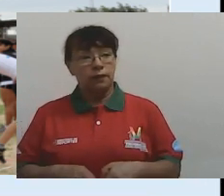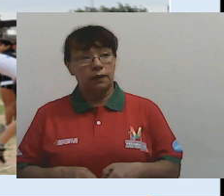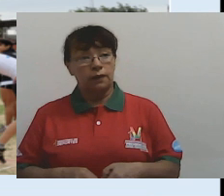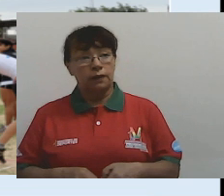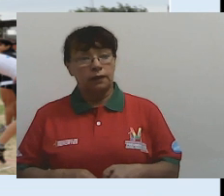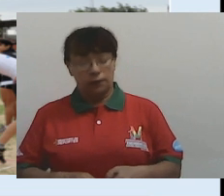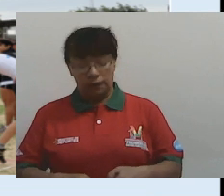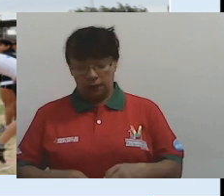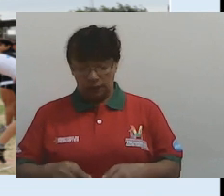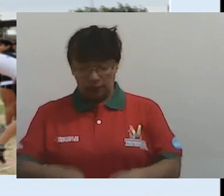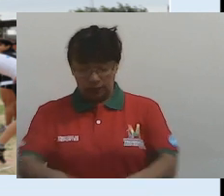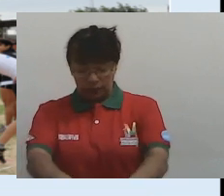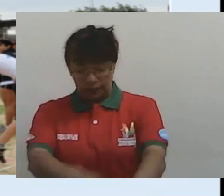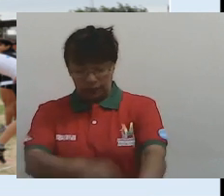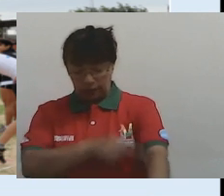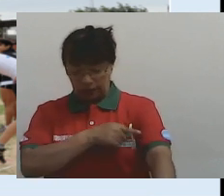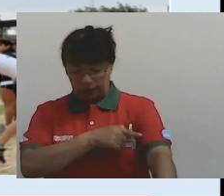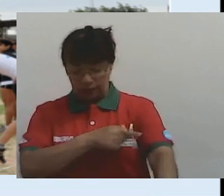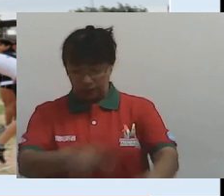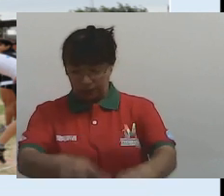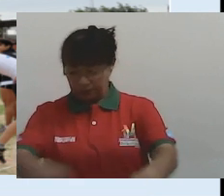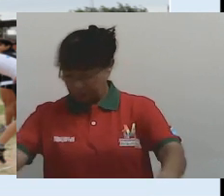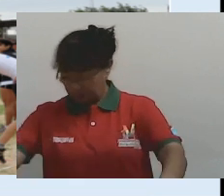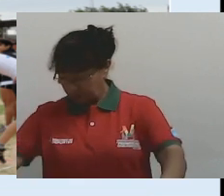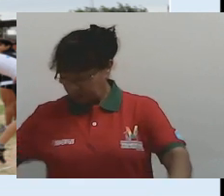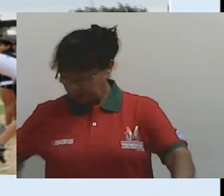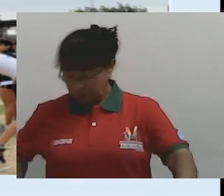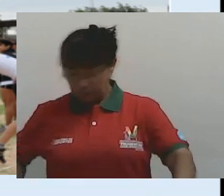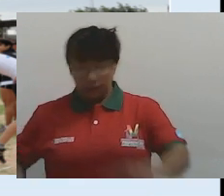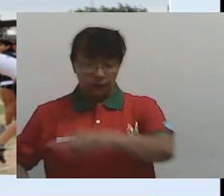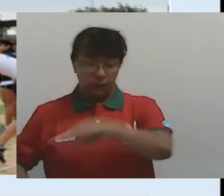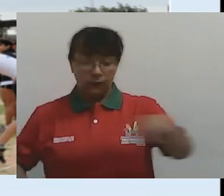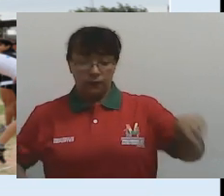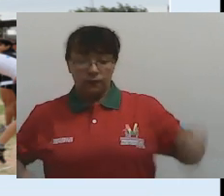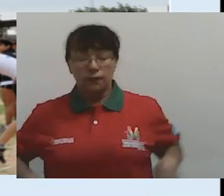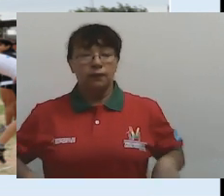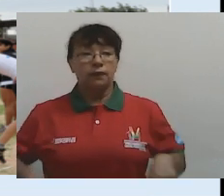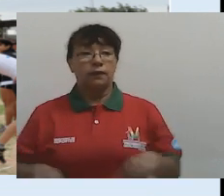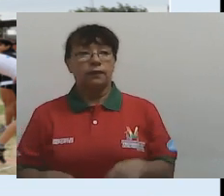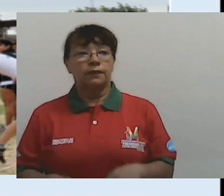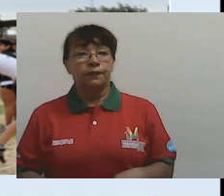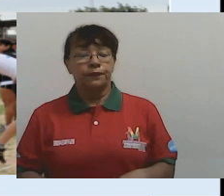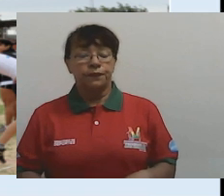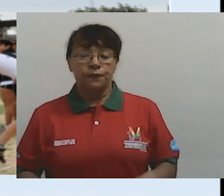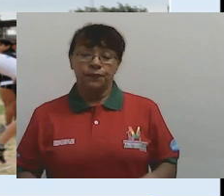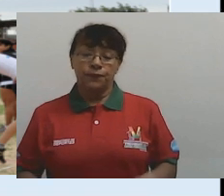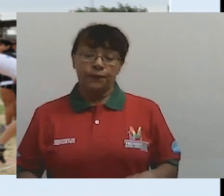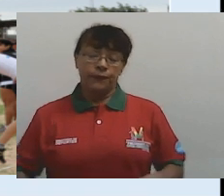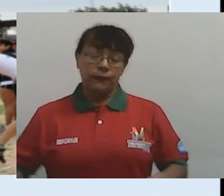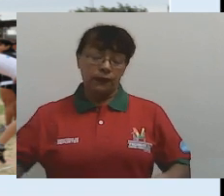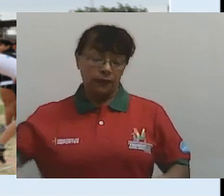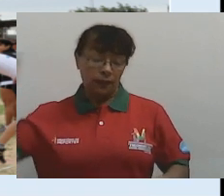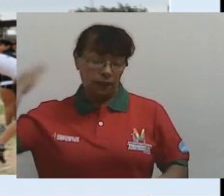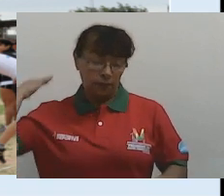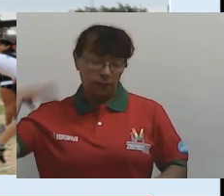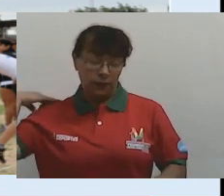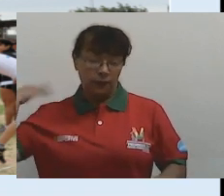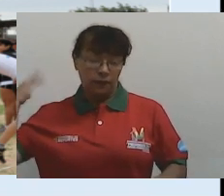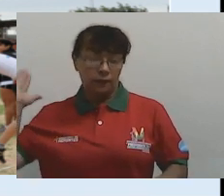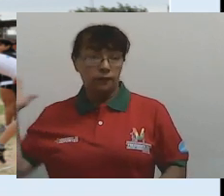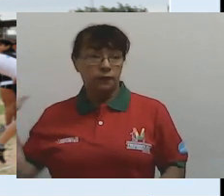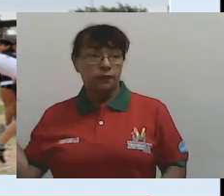las distancias. Este lanzamiento del balón medicinal es de espaldas a la zona